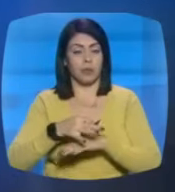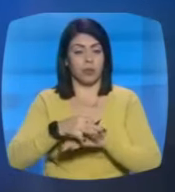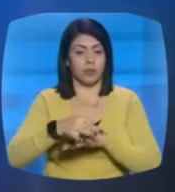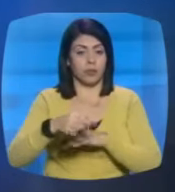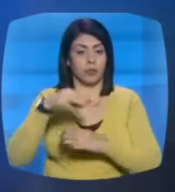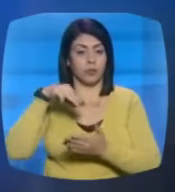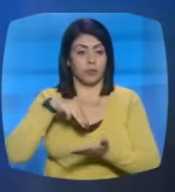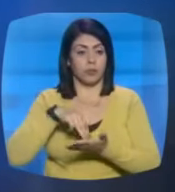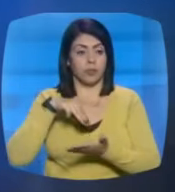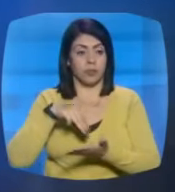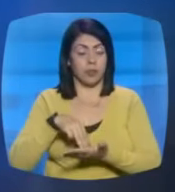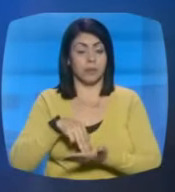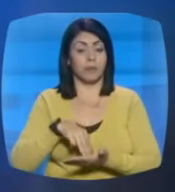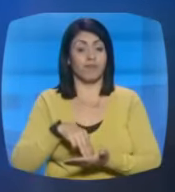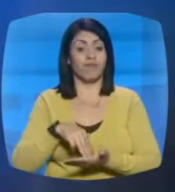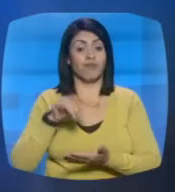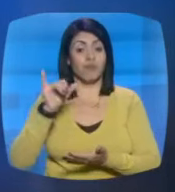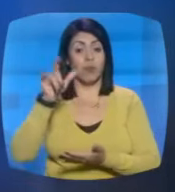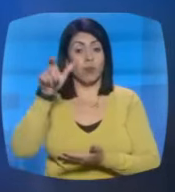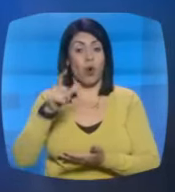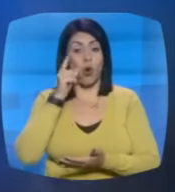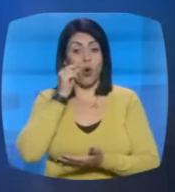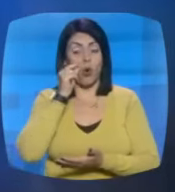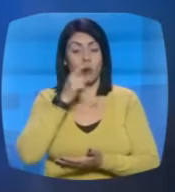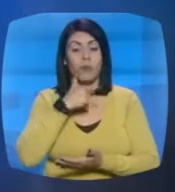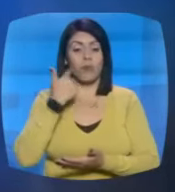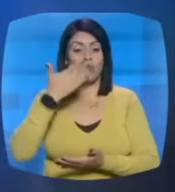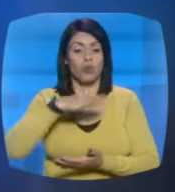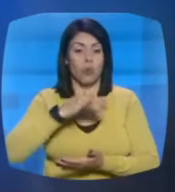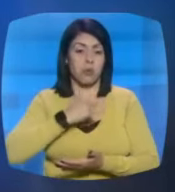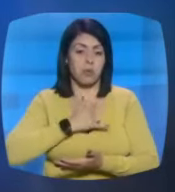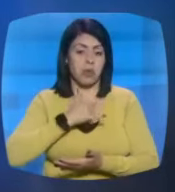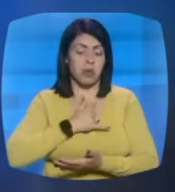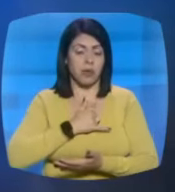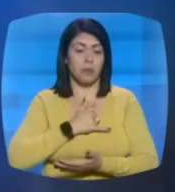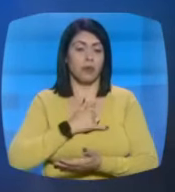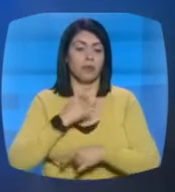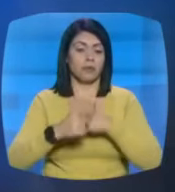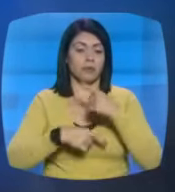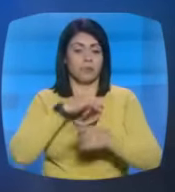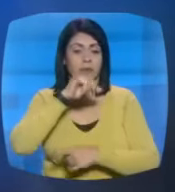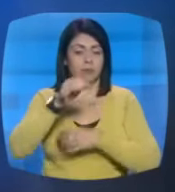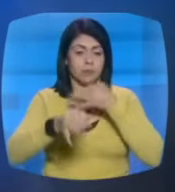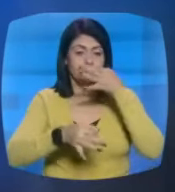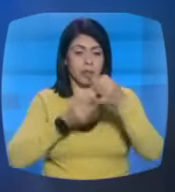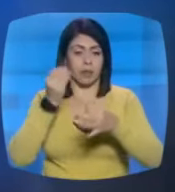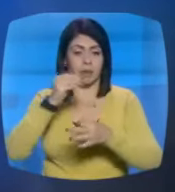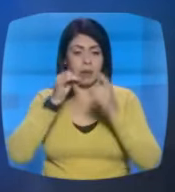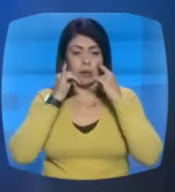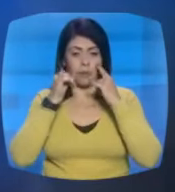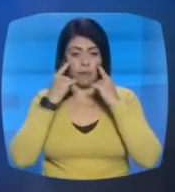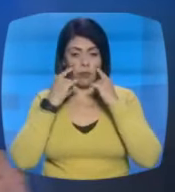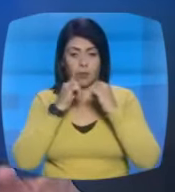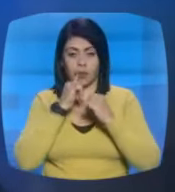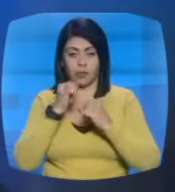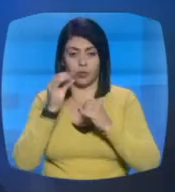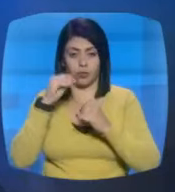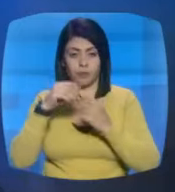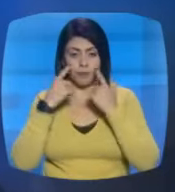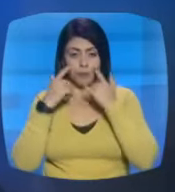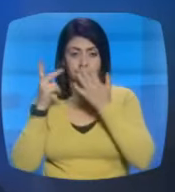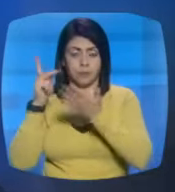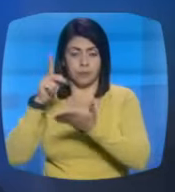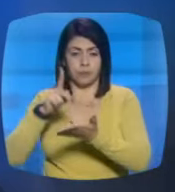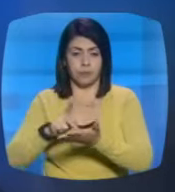Sucre de Miranda. El sujeto se quitó la vida luego de perpetrar el crimen. Nuestro compañero Jonathan Cárdenas se encuentra en el lugar y nos ofrece